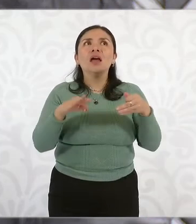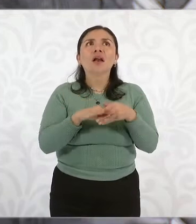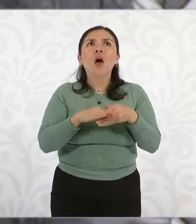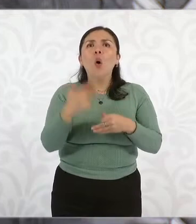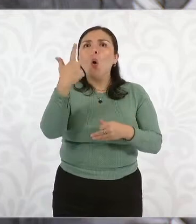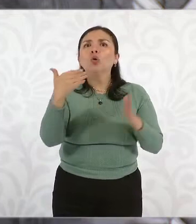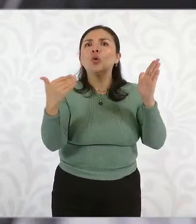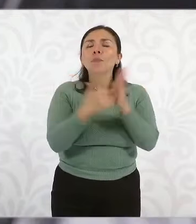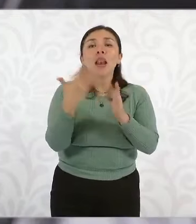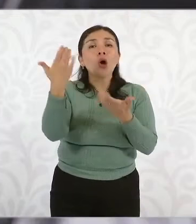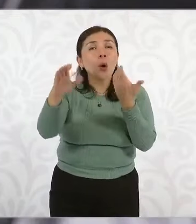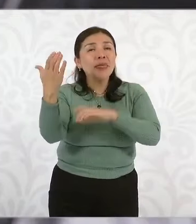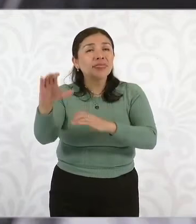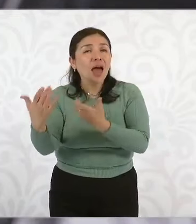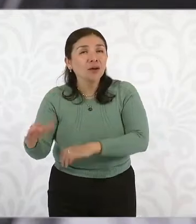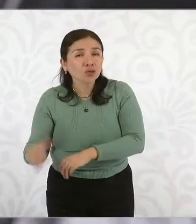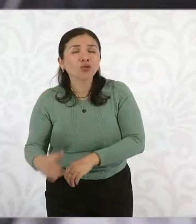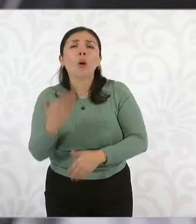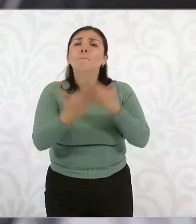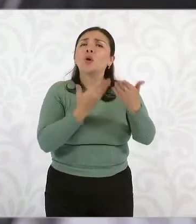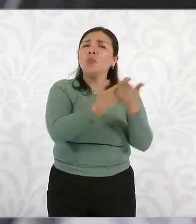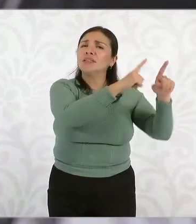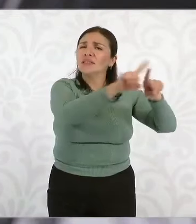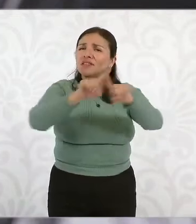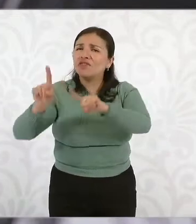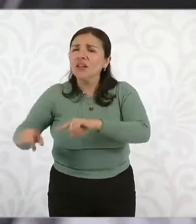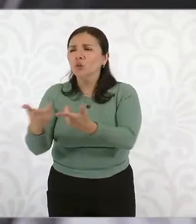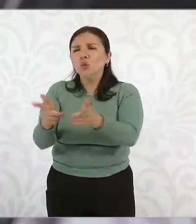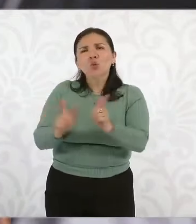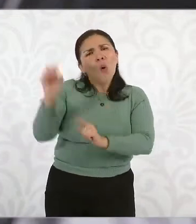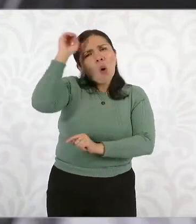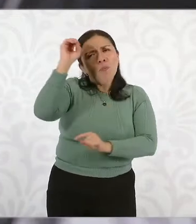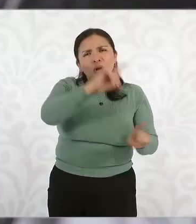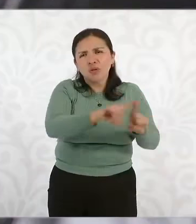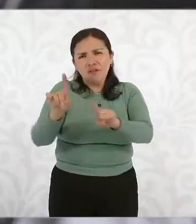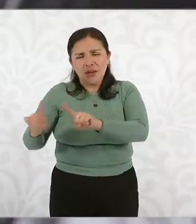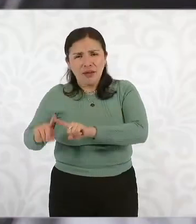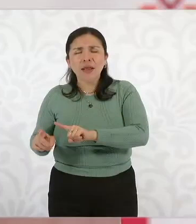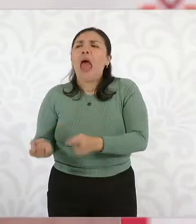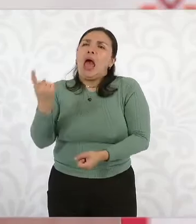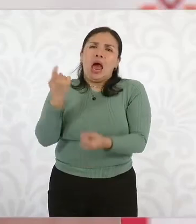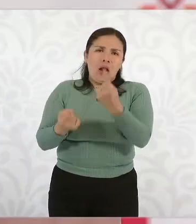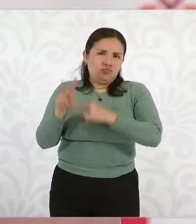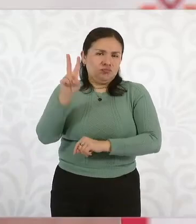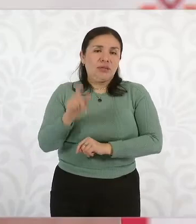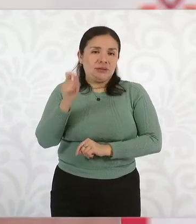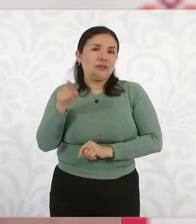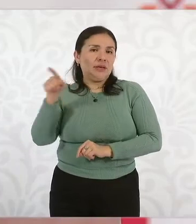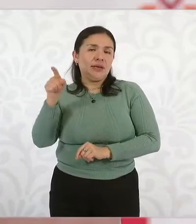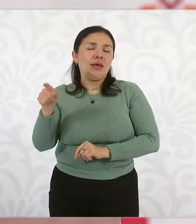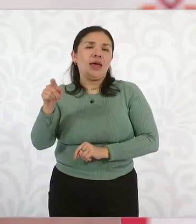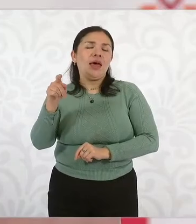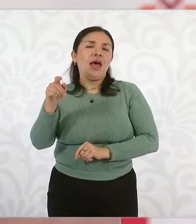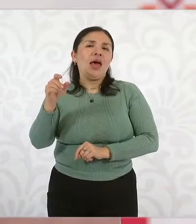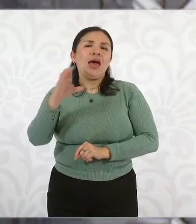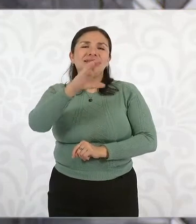8,000 comentarios, varias propuestas de diferentes grupos, unos de ellos sin duda la Cámara de Radio y